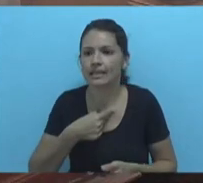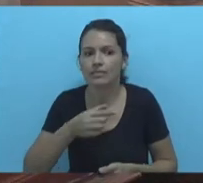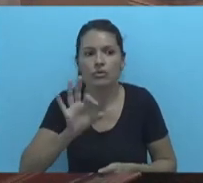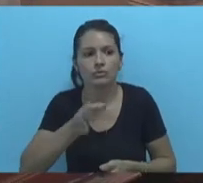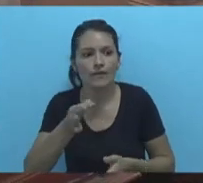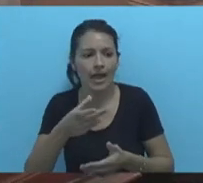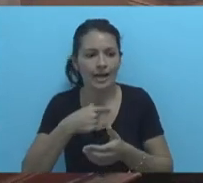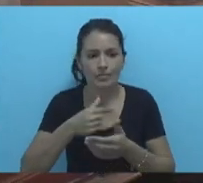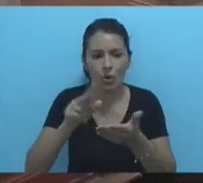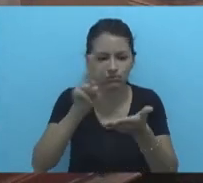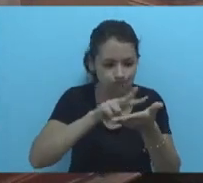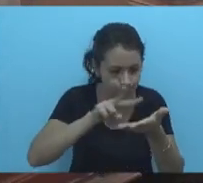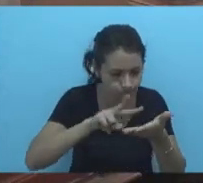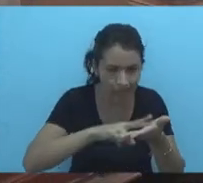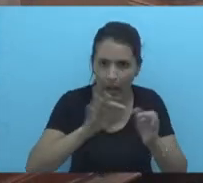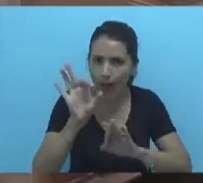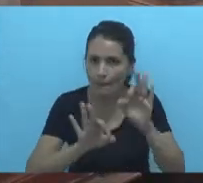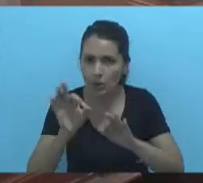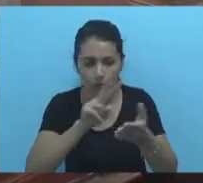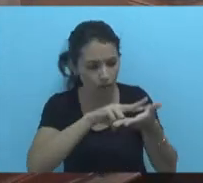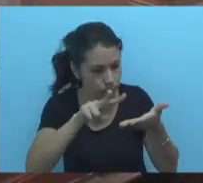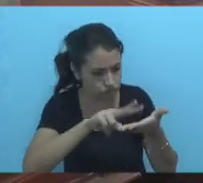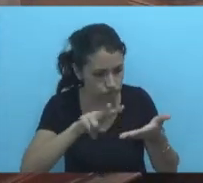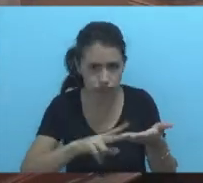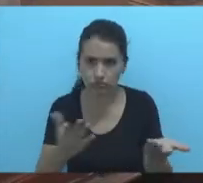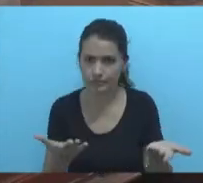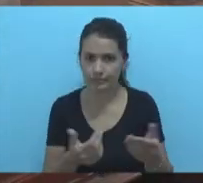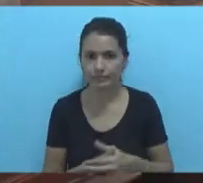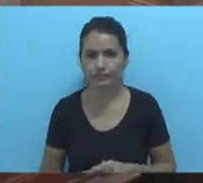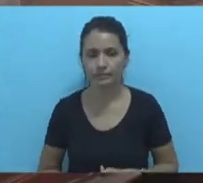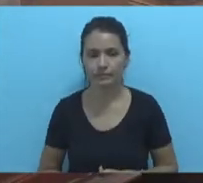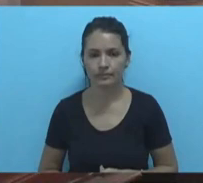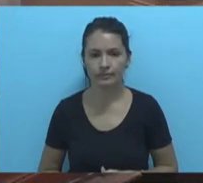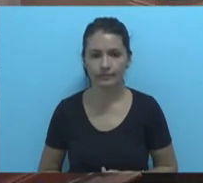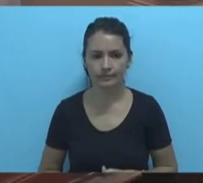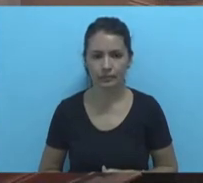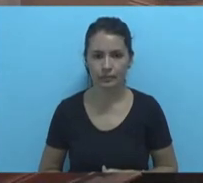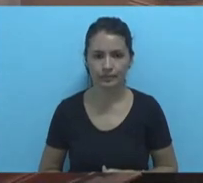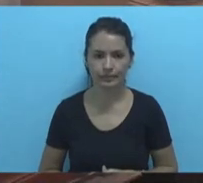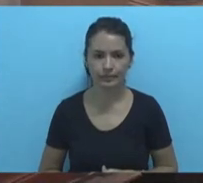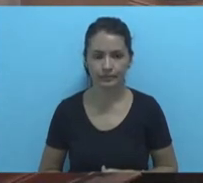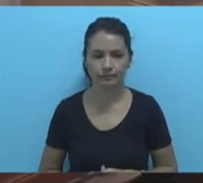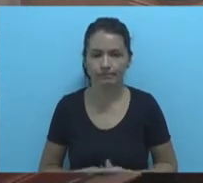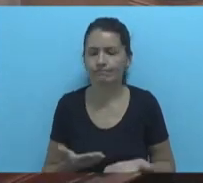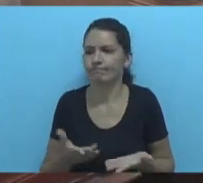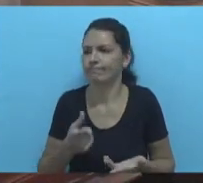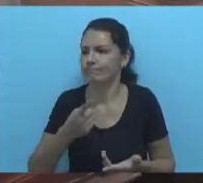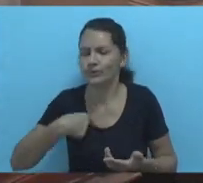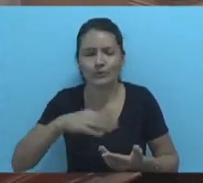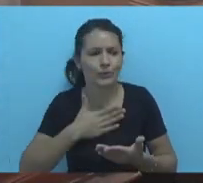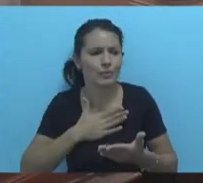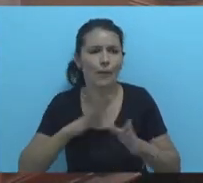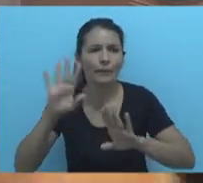un ámbito específico para poder trabajar este tipo de leyes. Nosotros como legisladores podemos acercar propuestas, podemos